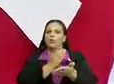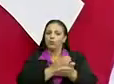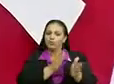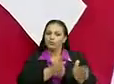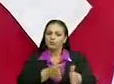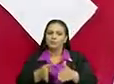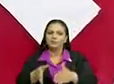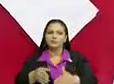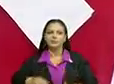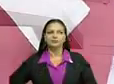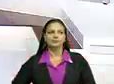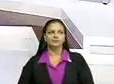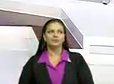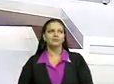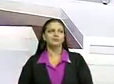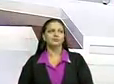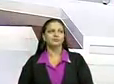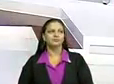Ahí te quiero ver.